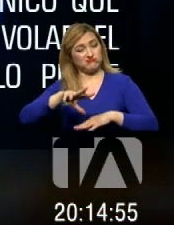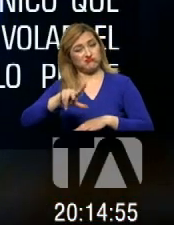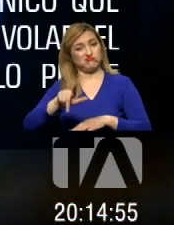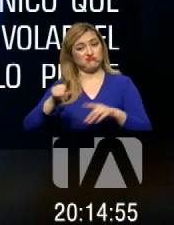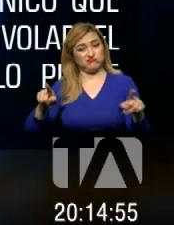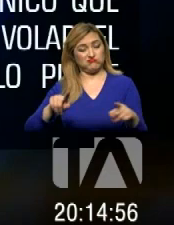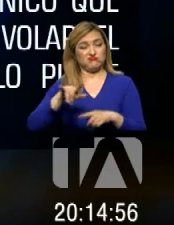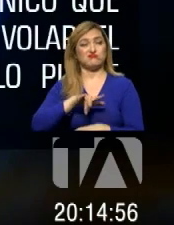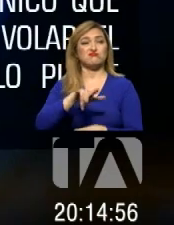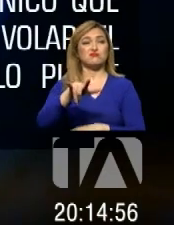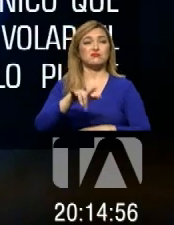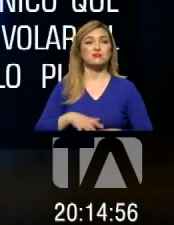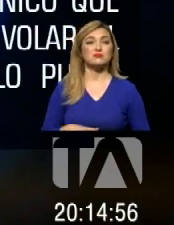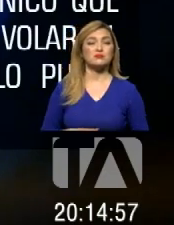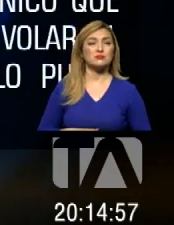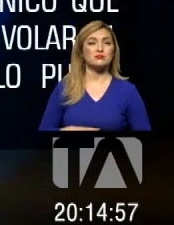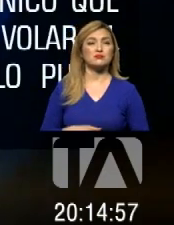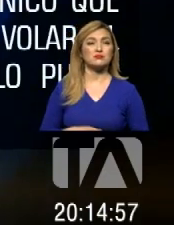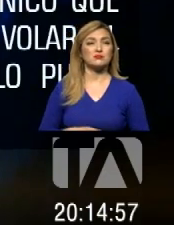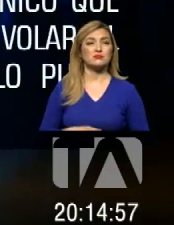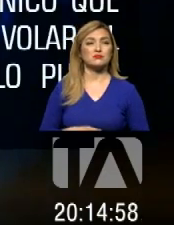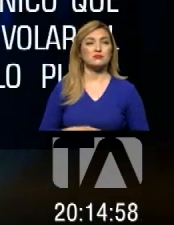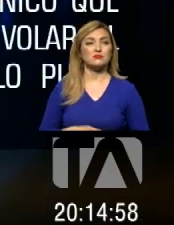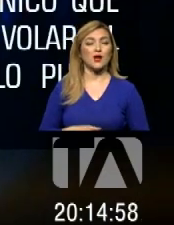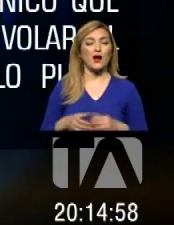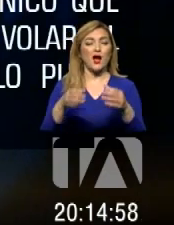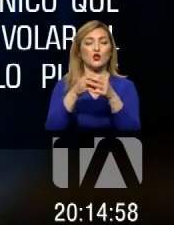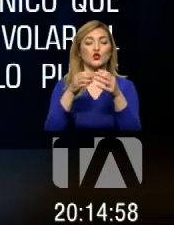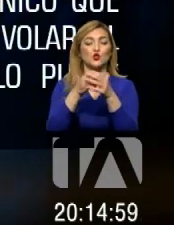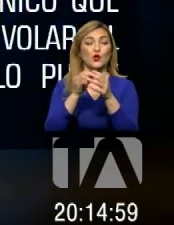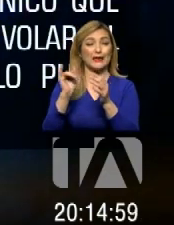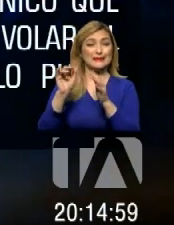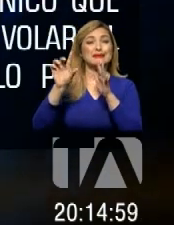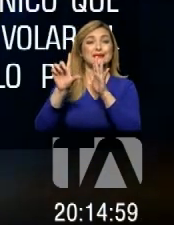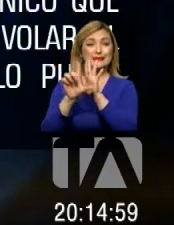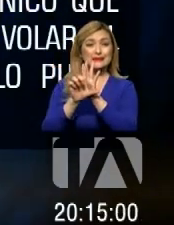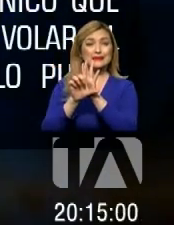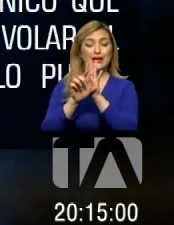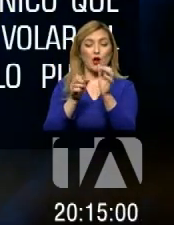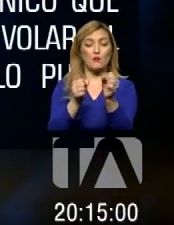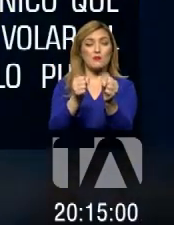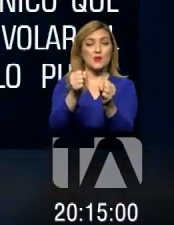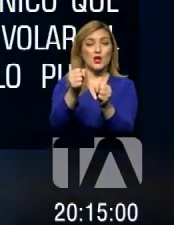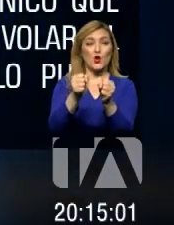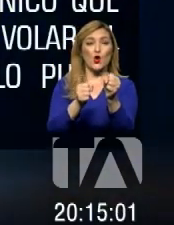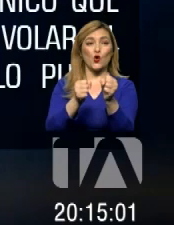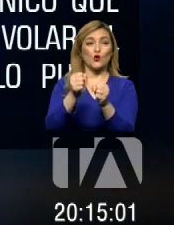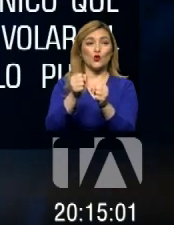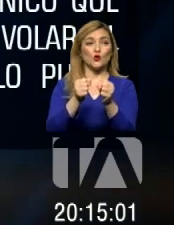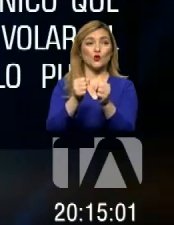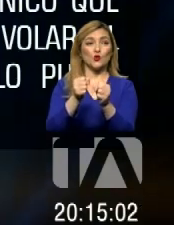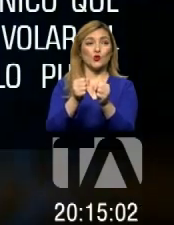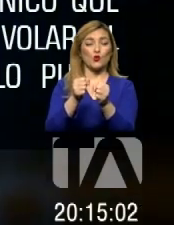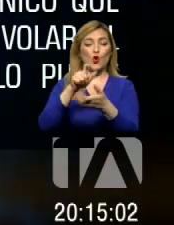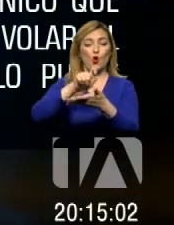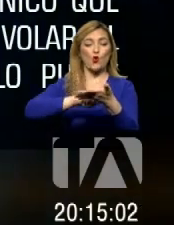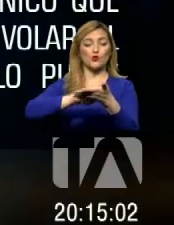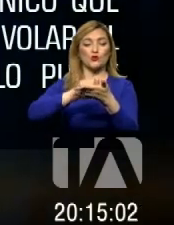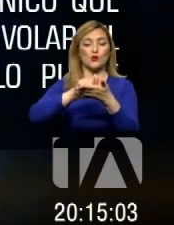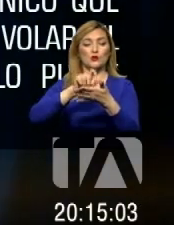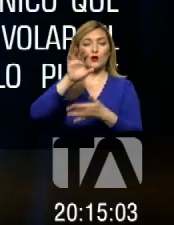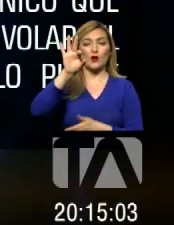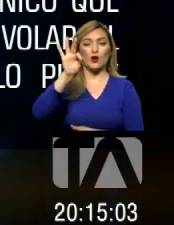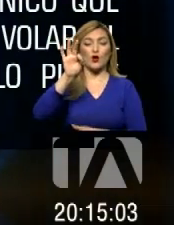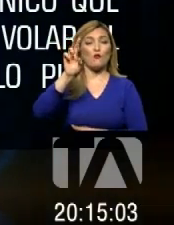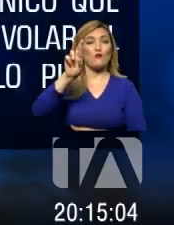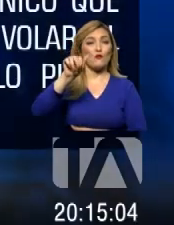robado en asociación ilícita con el piloto que nosotros teníamos contratado, con Franklin